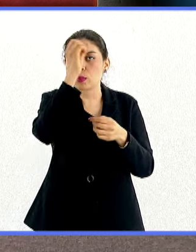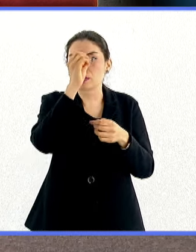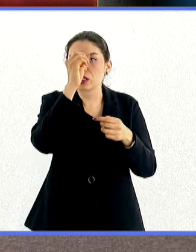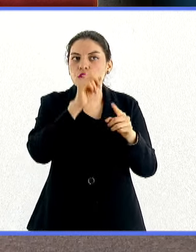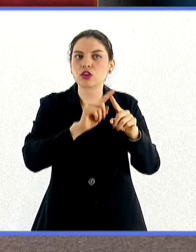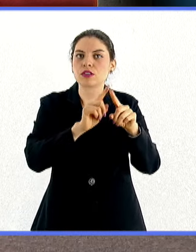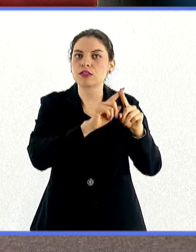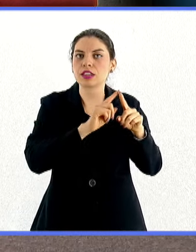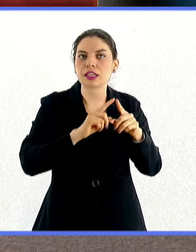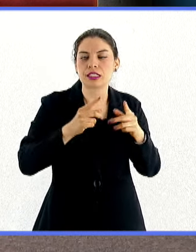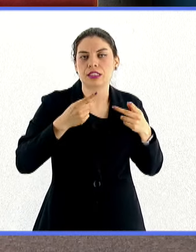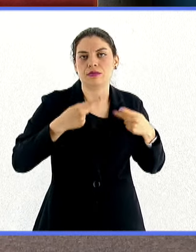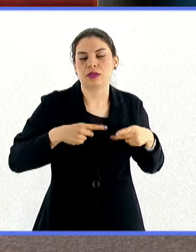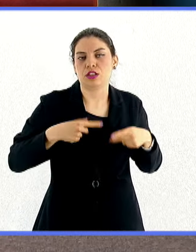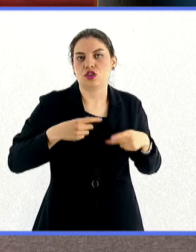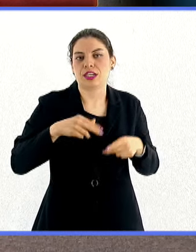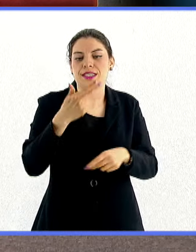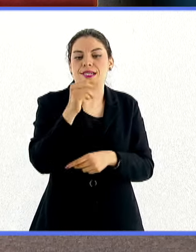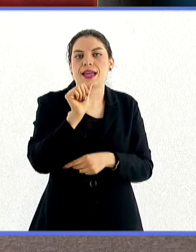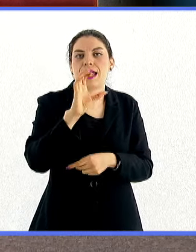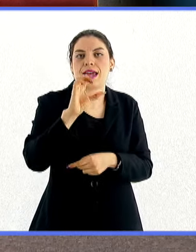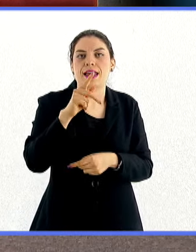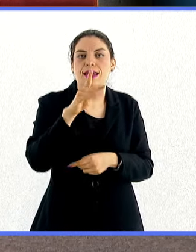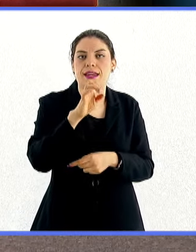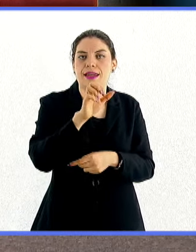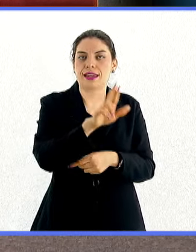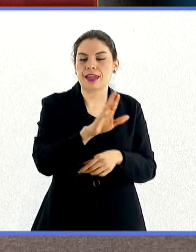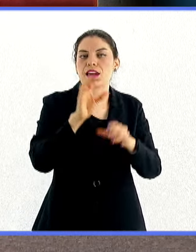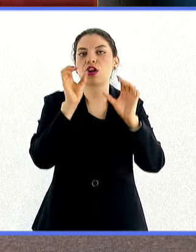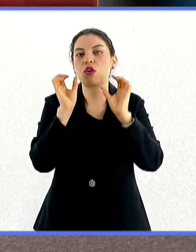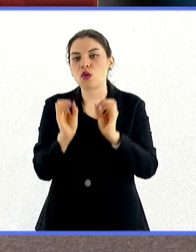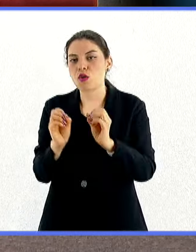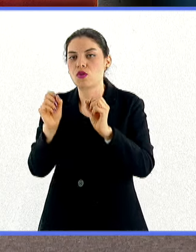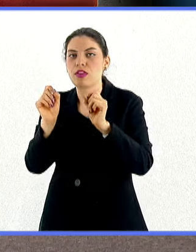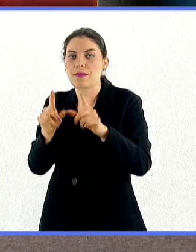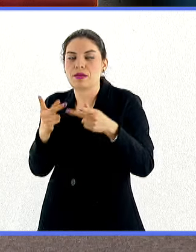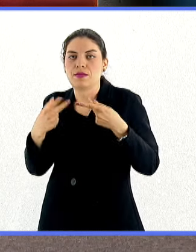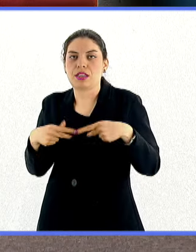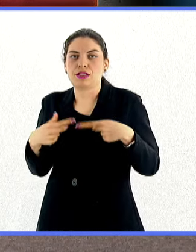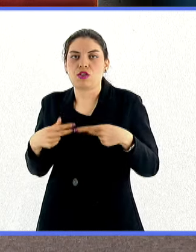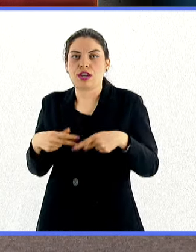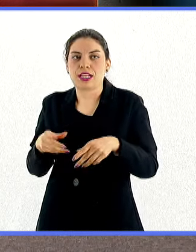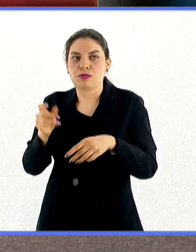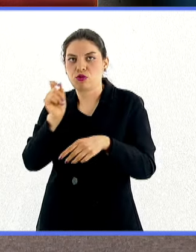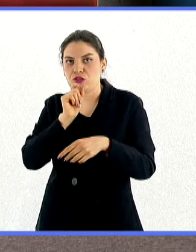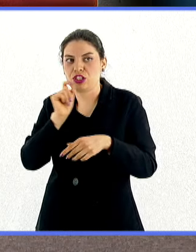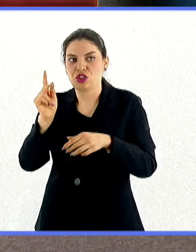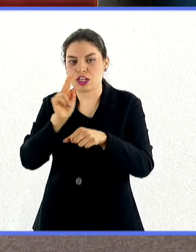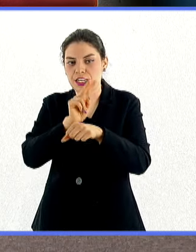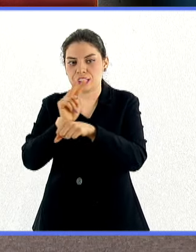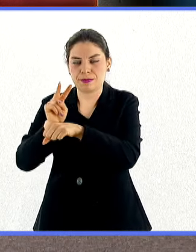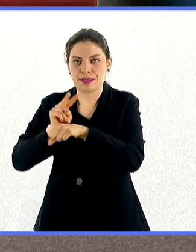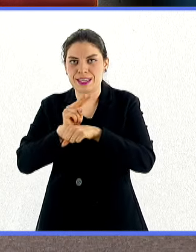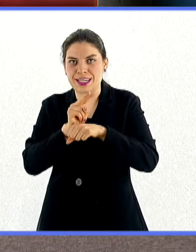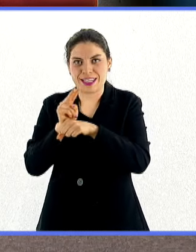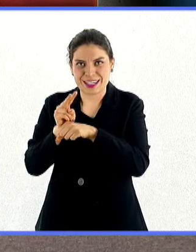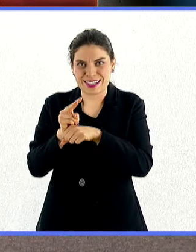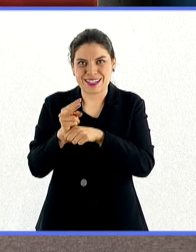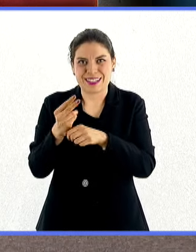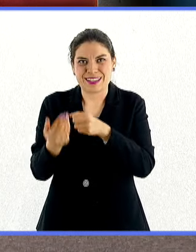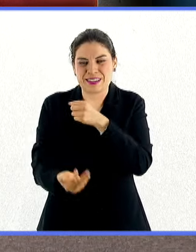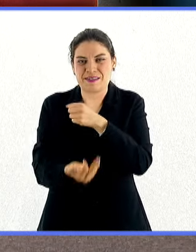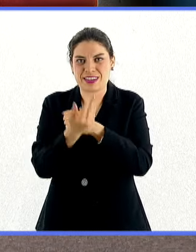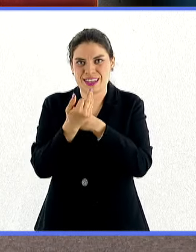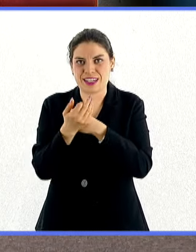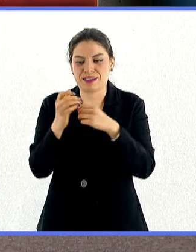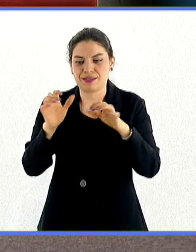de expertos en ciberseguridad que están persiguiendo a los hackers, ¿no? Entonces tienes las dos caras de un mismo asunto. Y eso